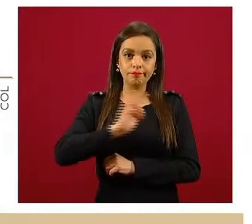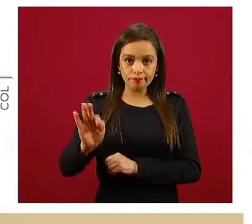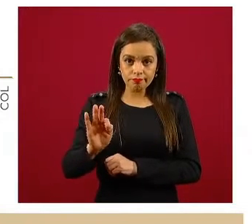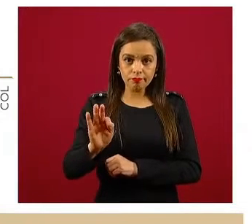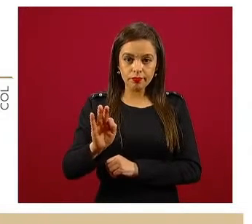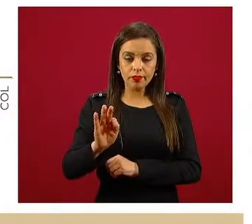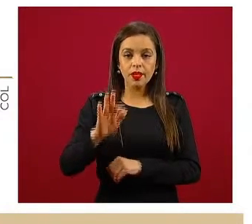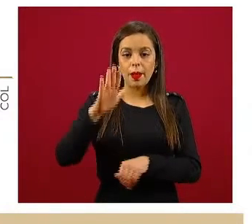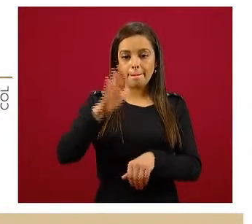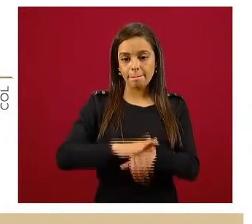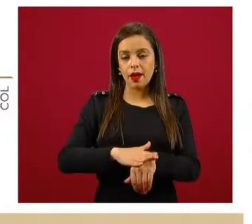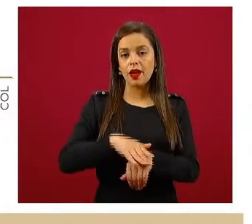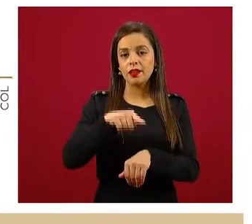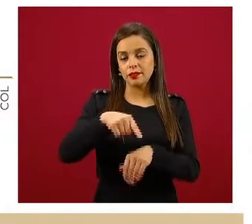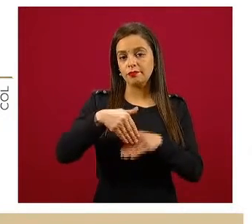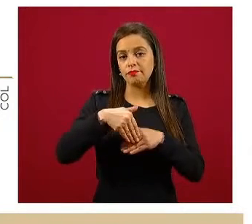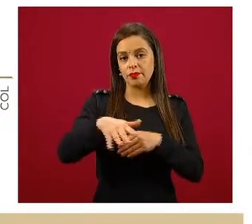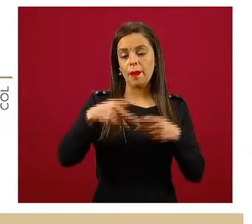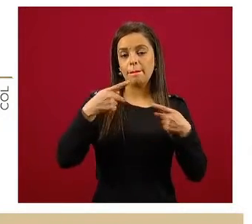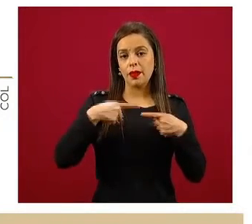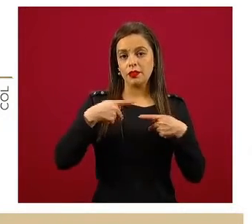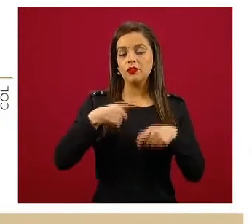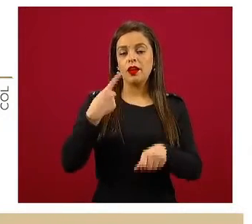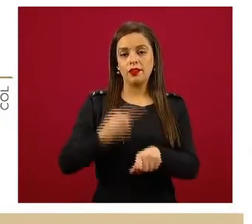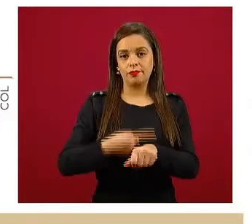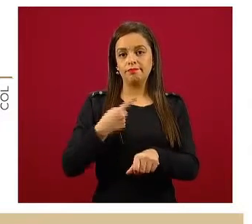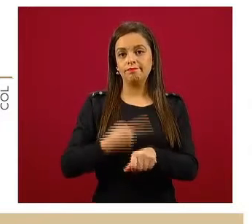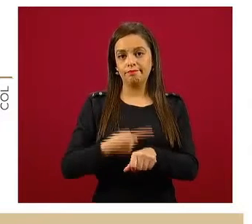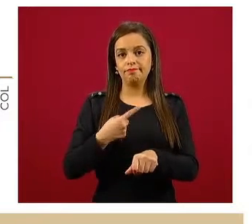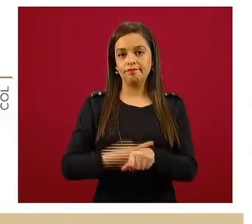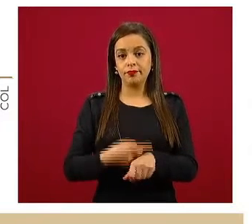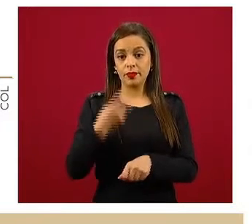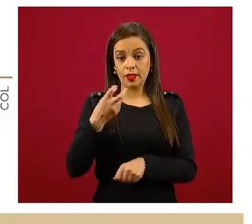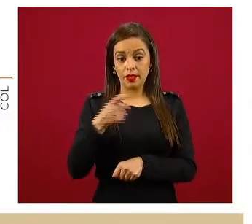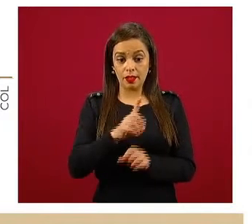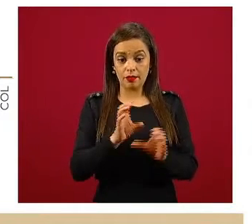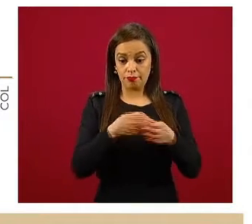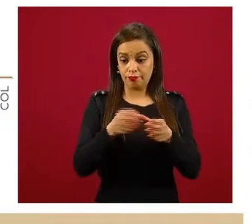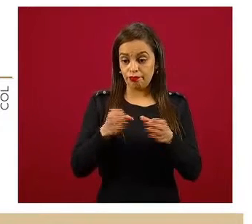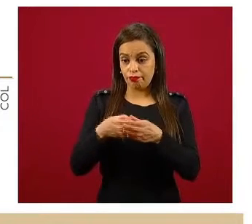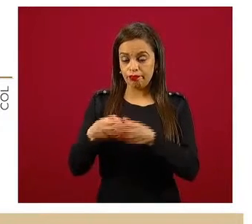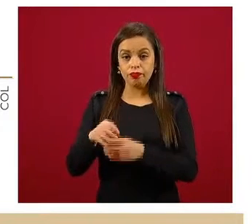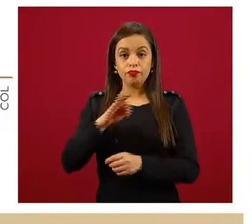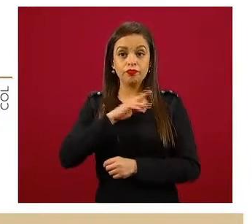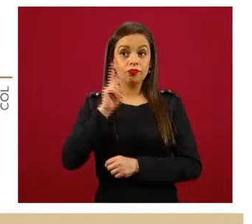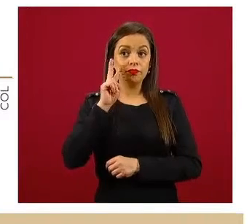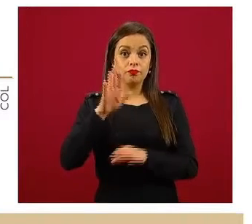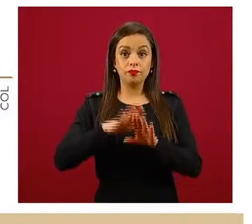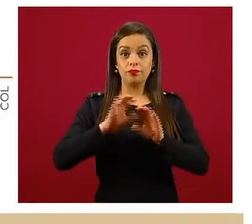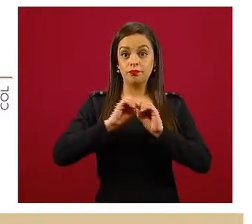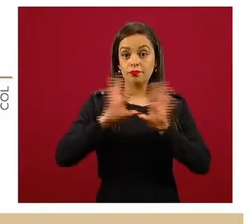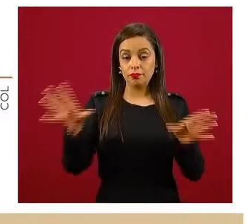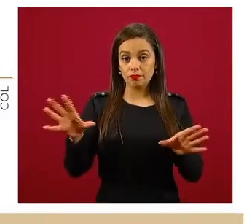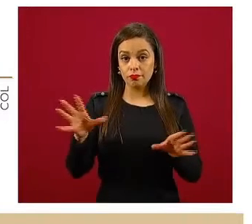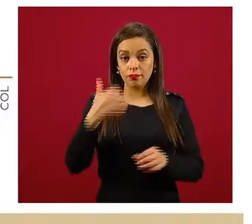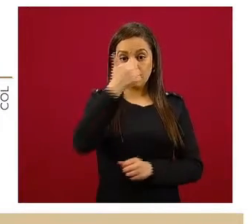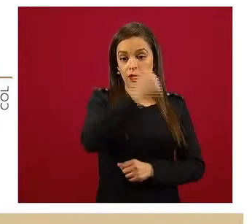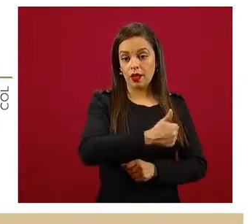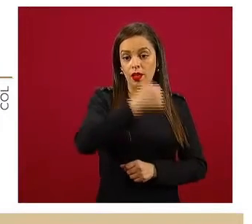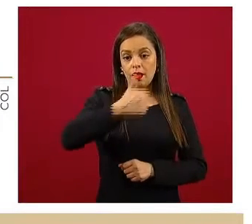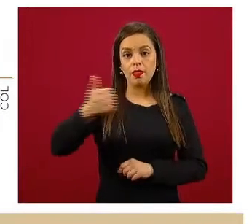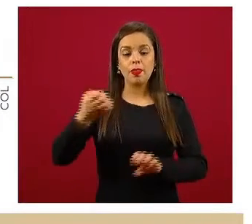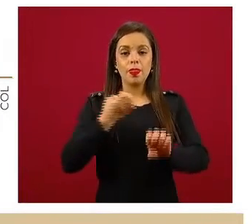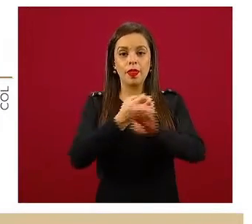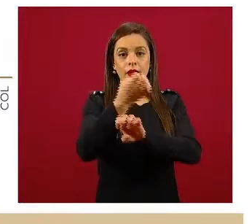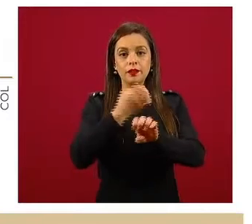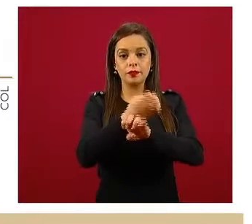salud afectado. Así también esta distribución la pueden ustedes visualizar en cada una de las entidades